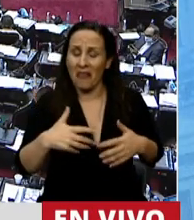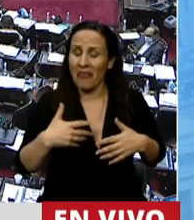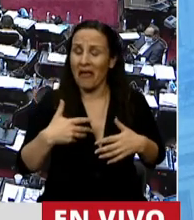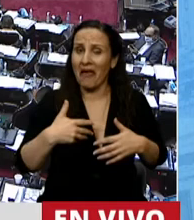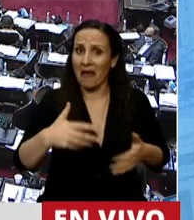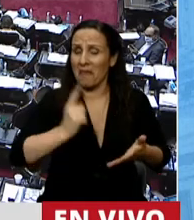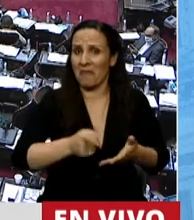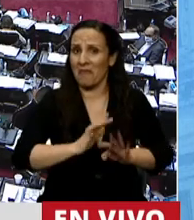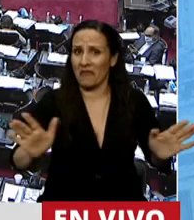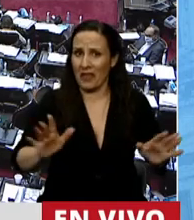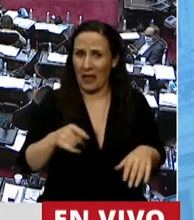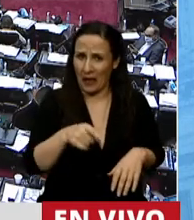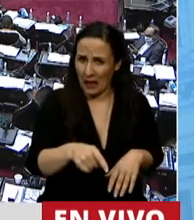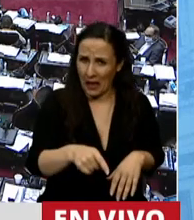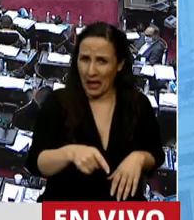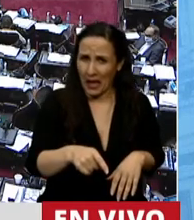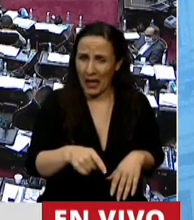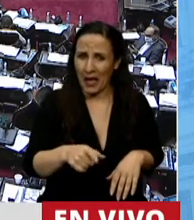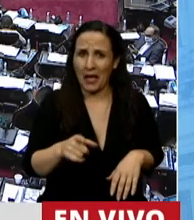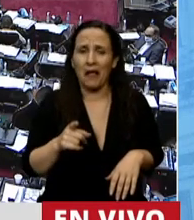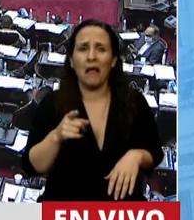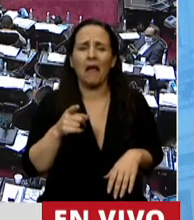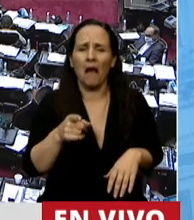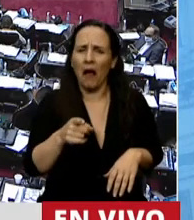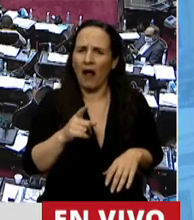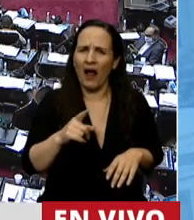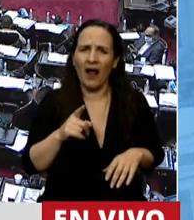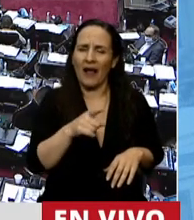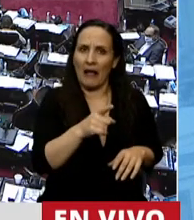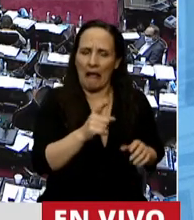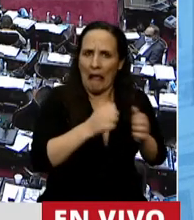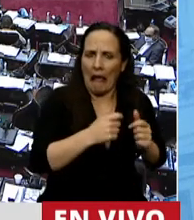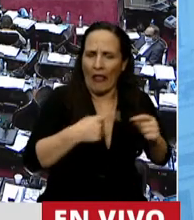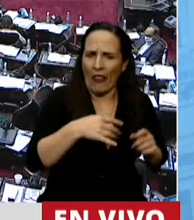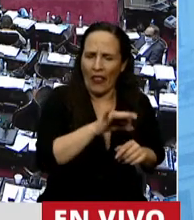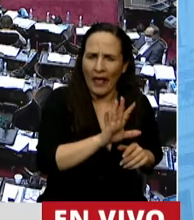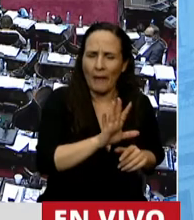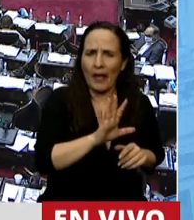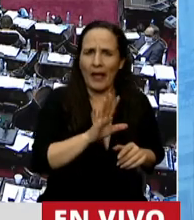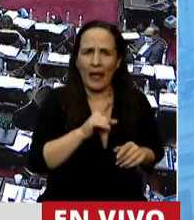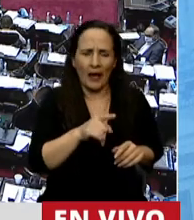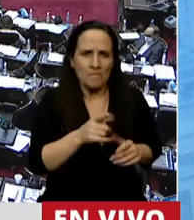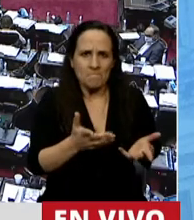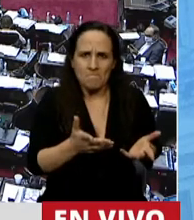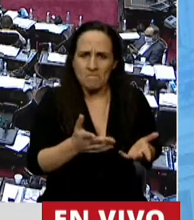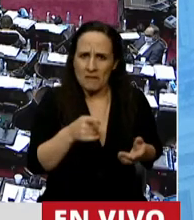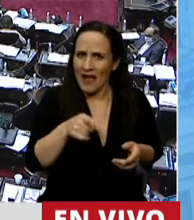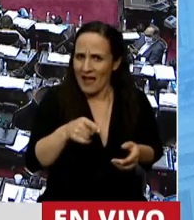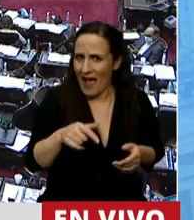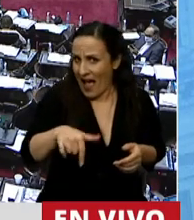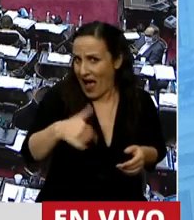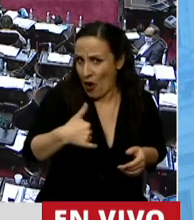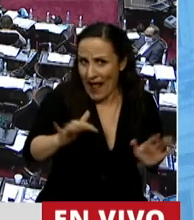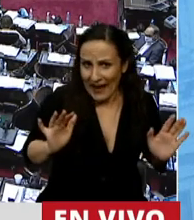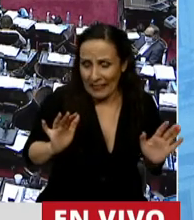interrupciones voluntarias, involuntarias del embarazo o voluntarias del embarazo ilegales. Quiere decir que en la Argentina, en este